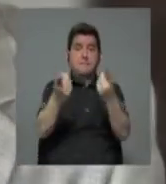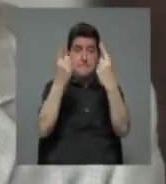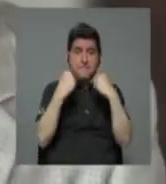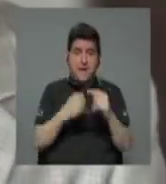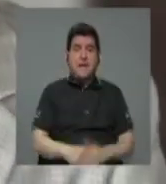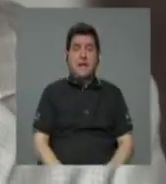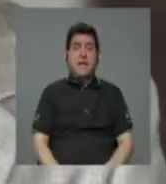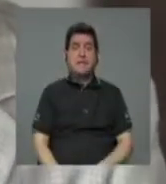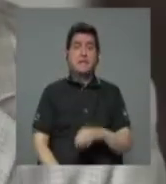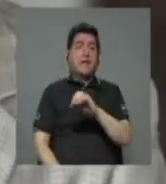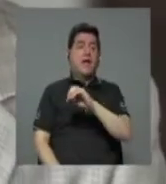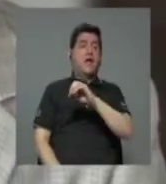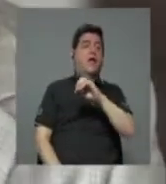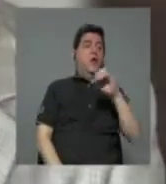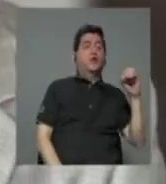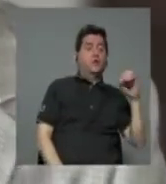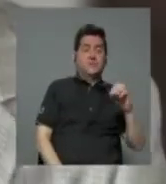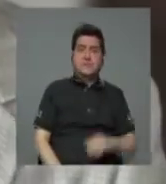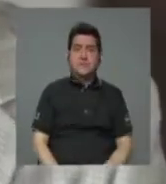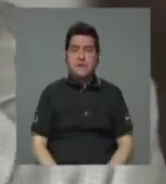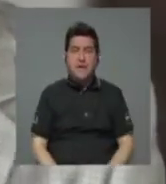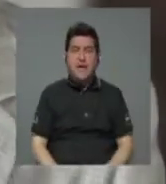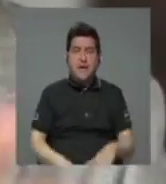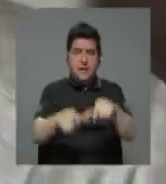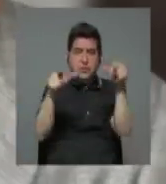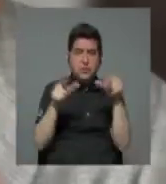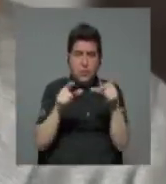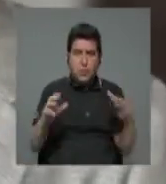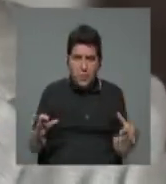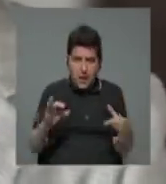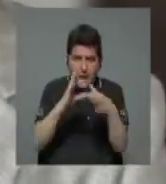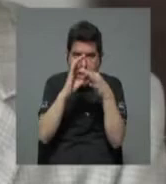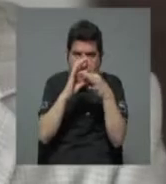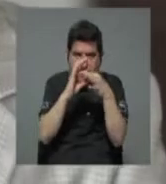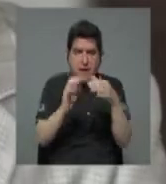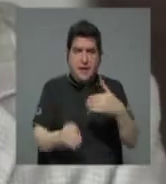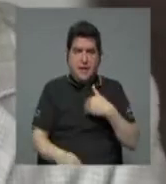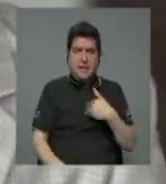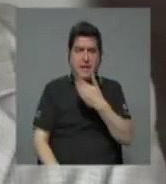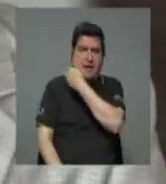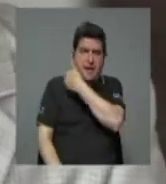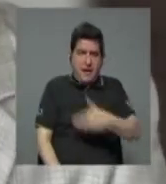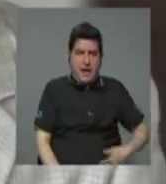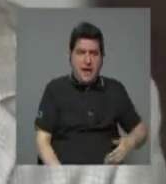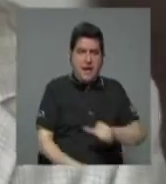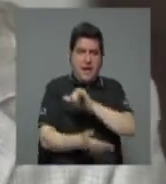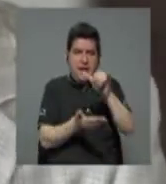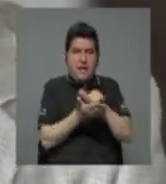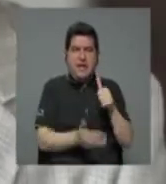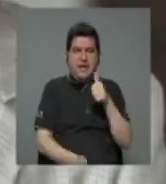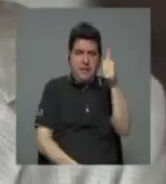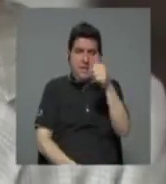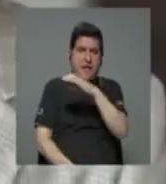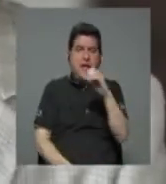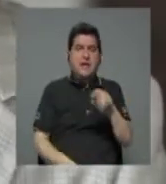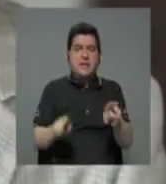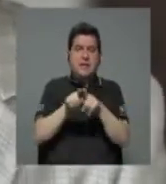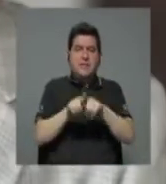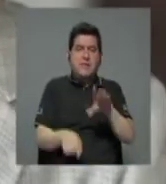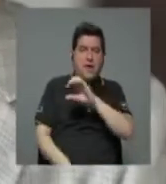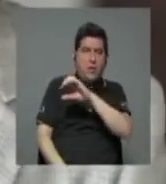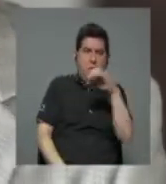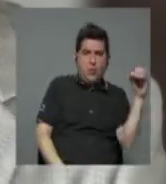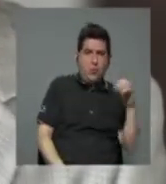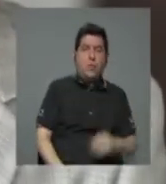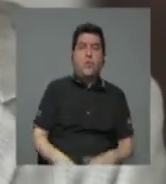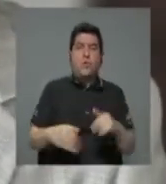zonas de Occidente. Entonces somos un punto de confluencia entre Heredia, San José, Alajuela y Occidente, empleando